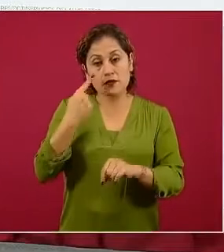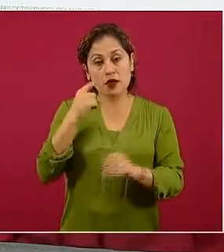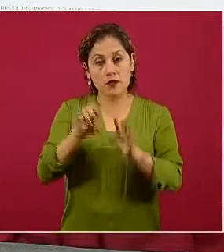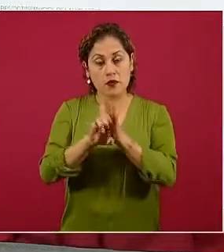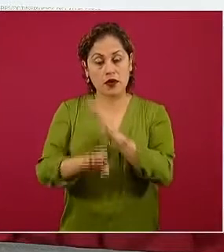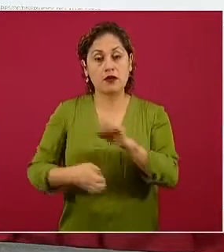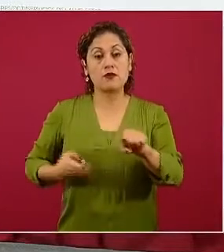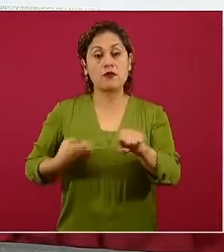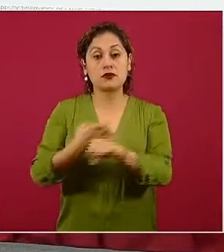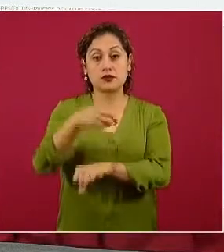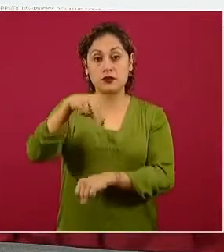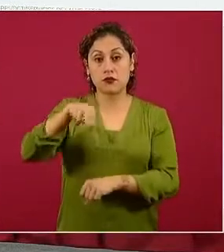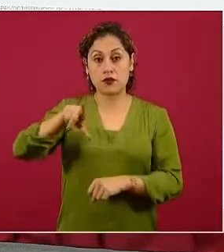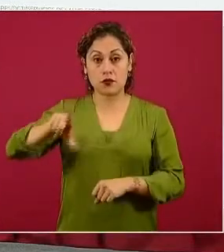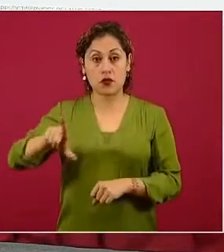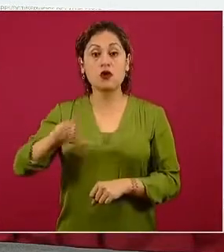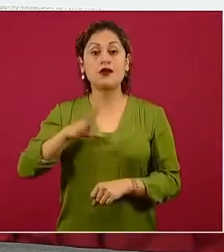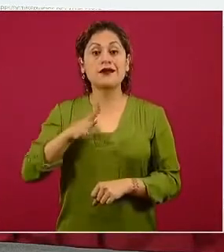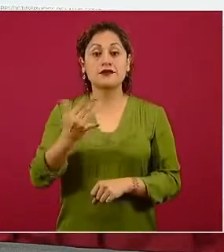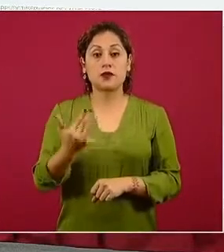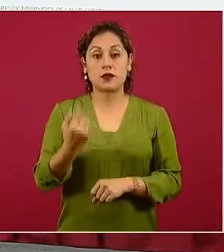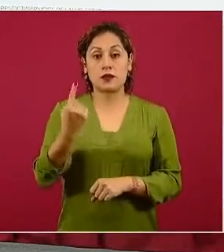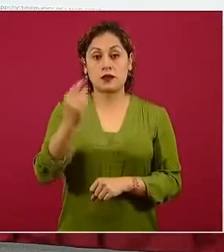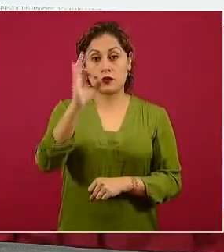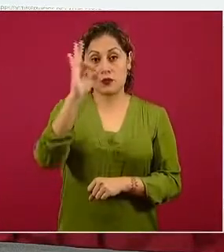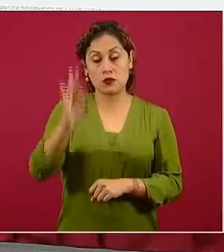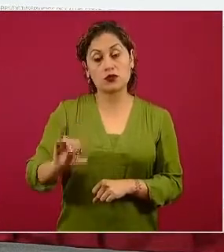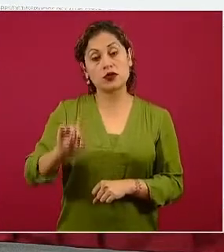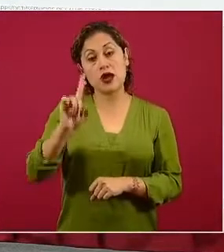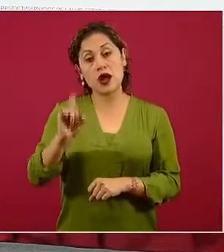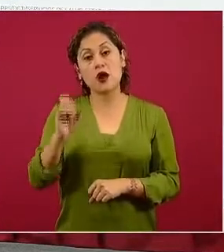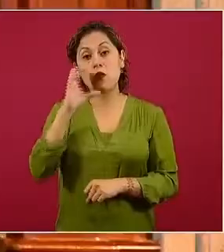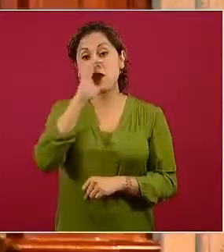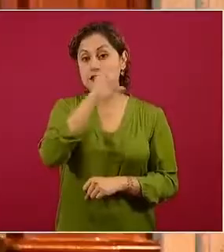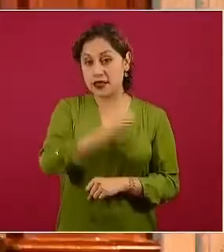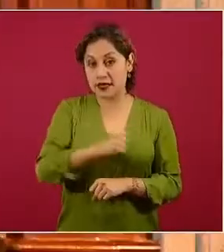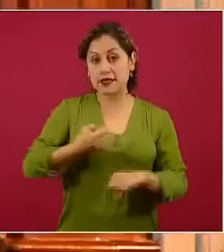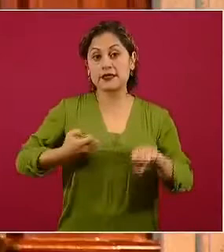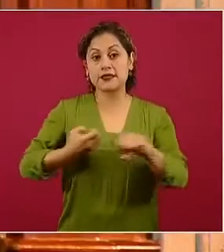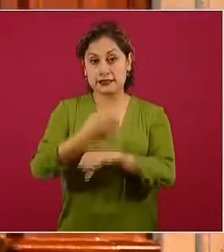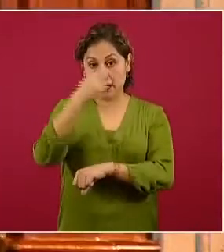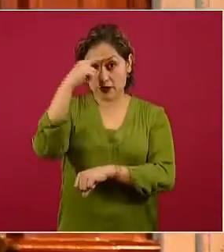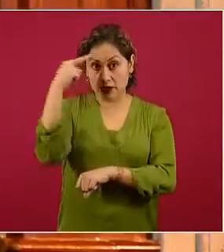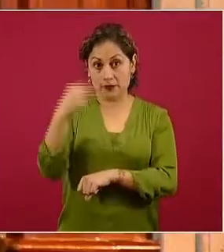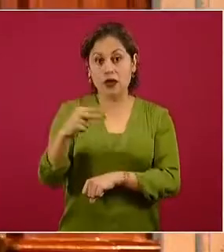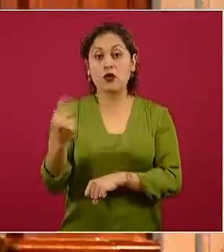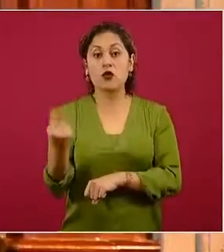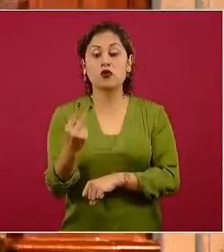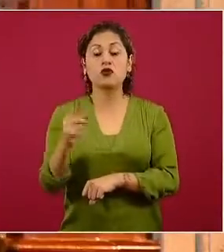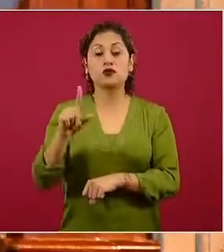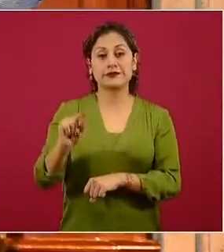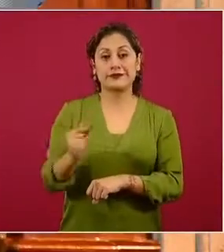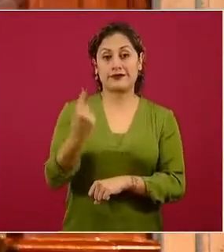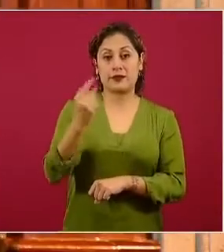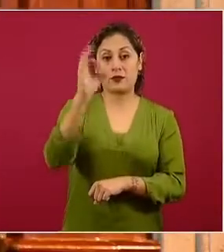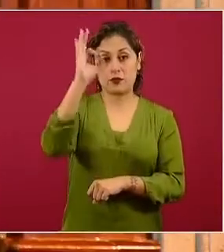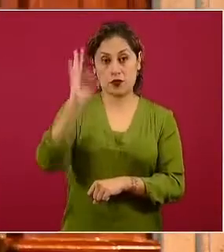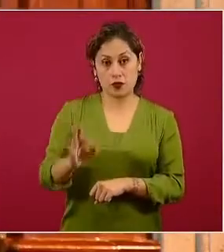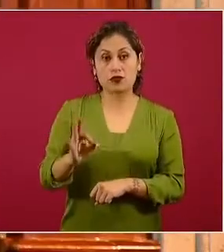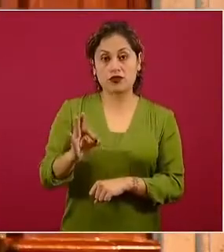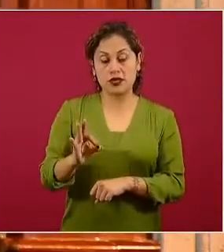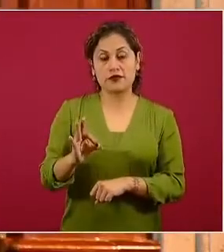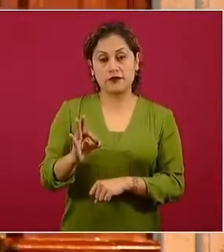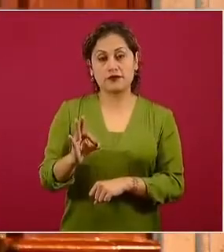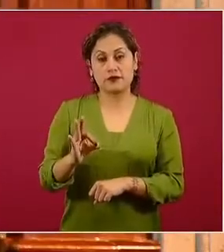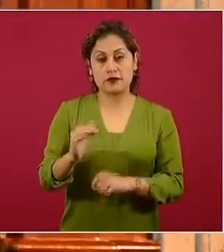Nuevo León con un 51%, Aguascalientes, Estado de México con el 61% y